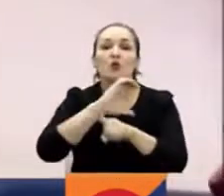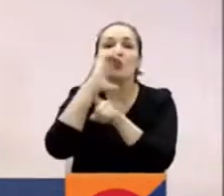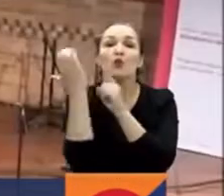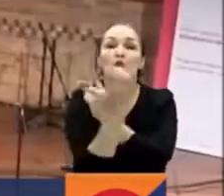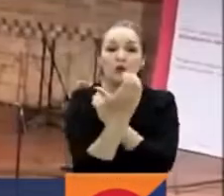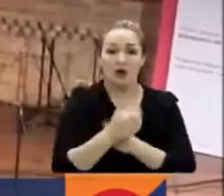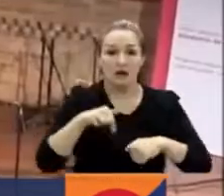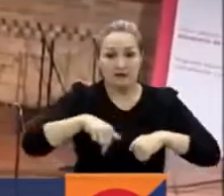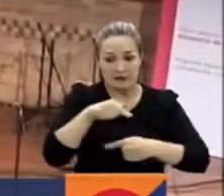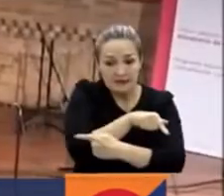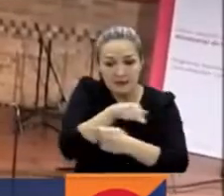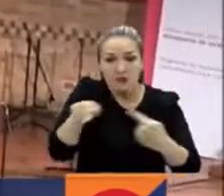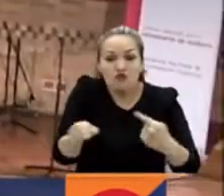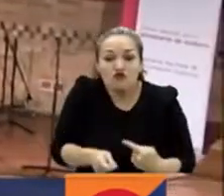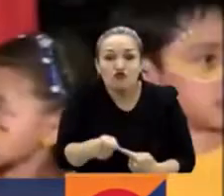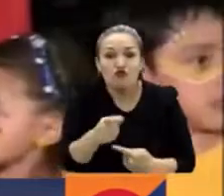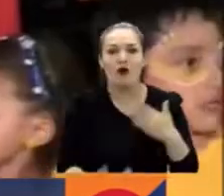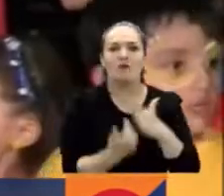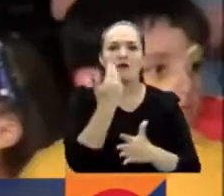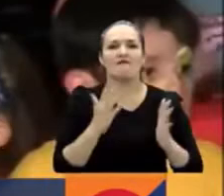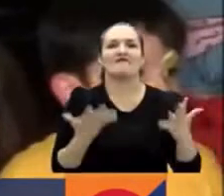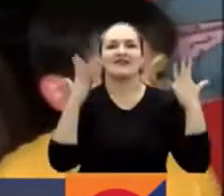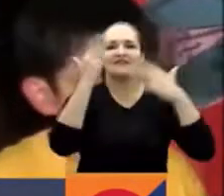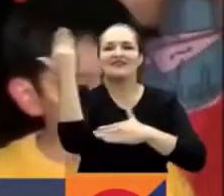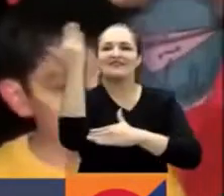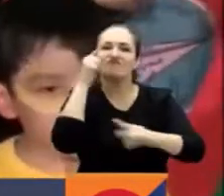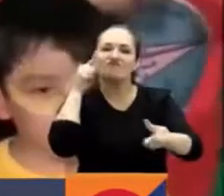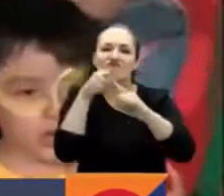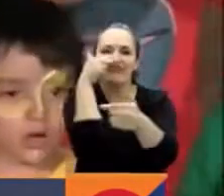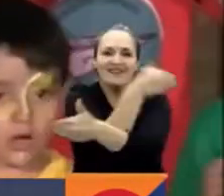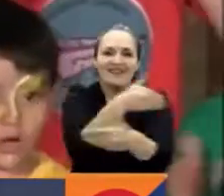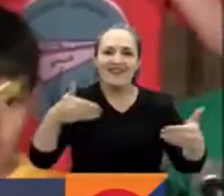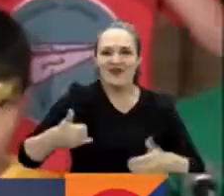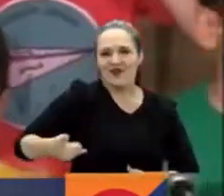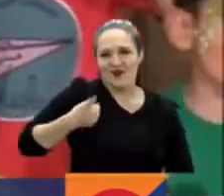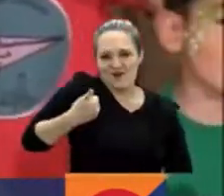esta semana inicia el Festival de Cine dedicado a niños y jóvenes.